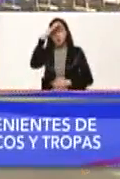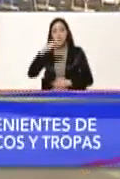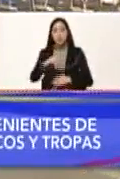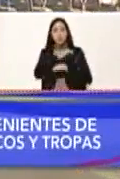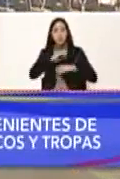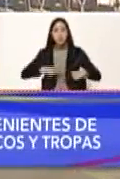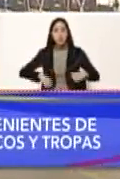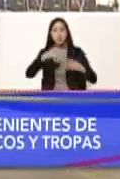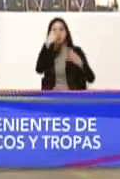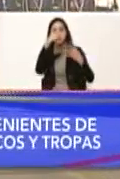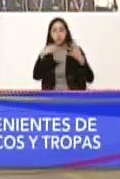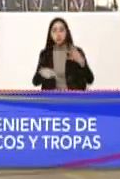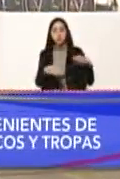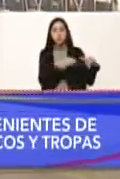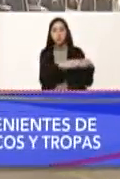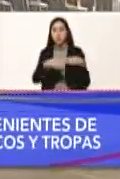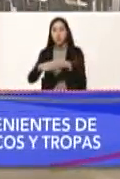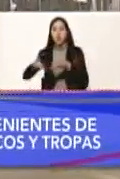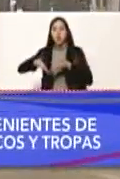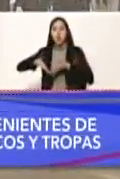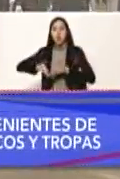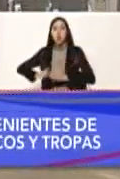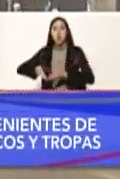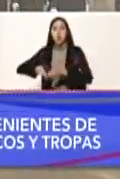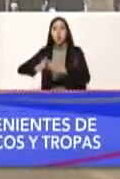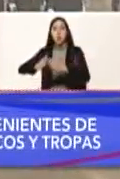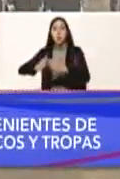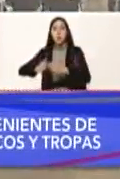y tenientes de corbeta,